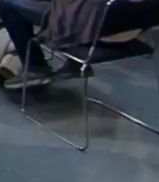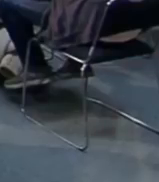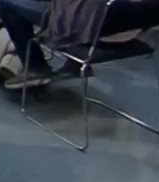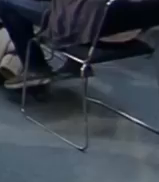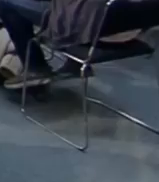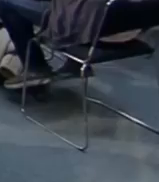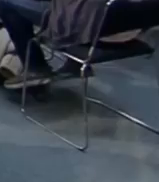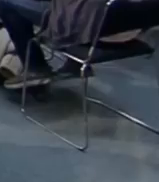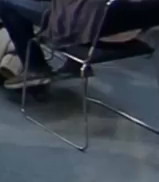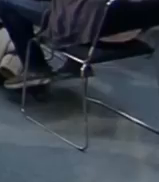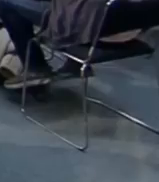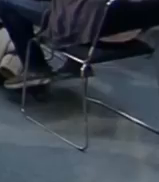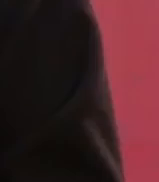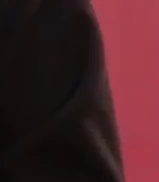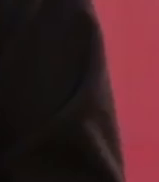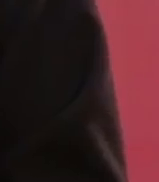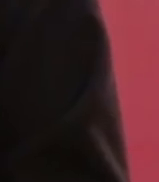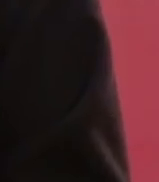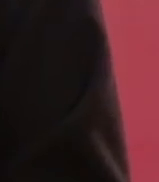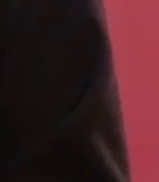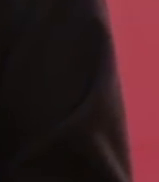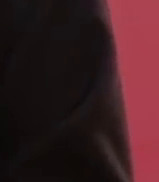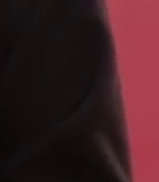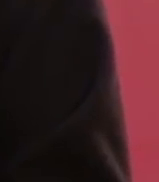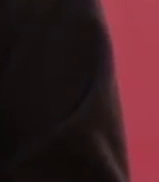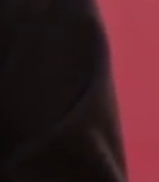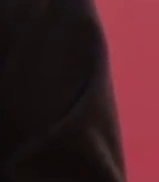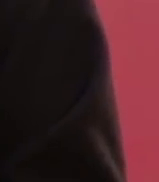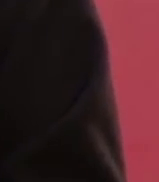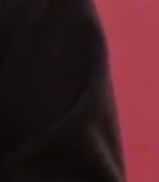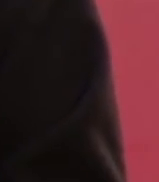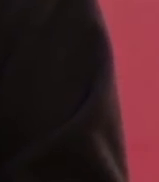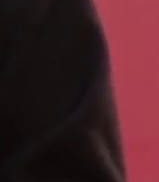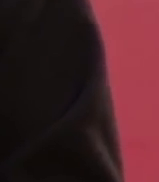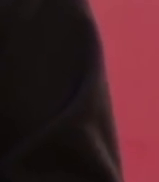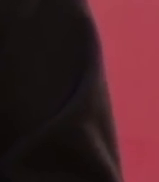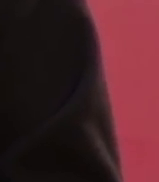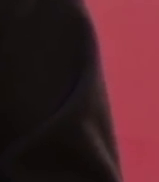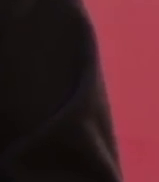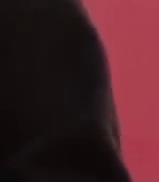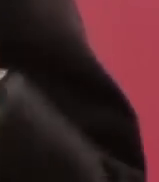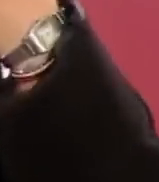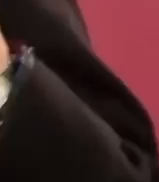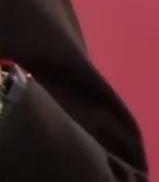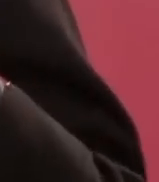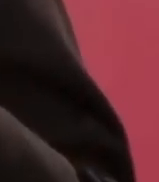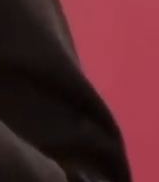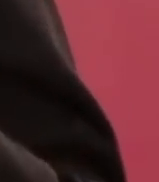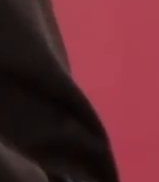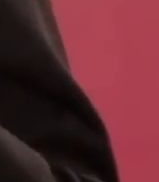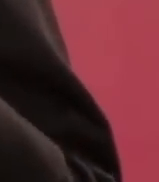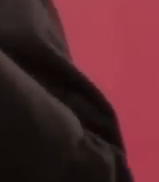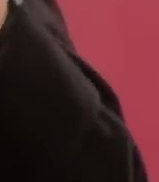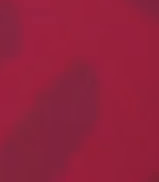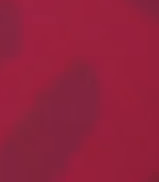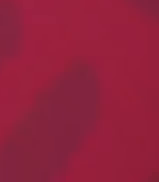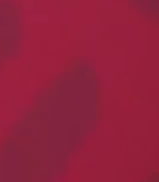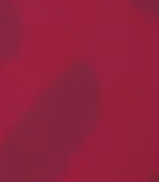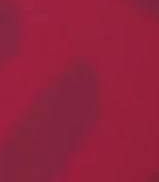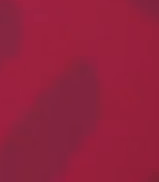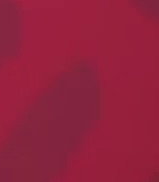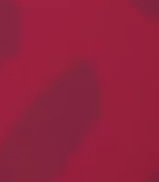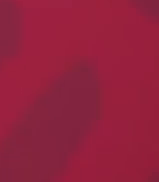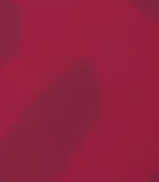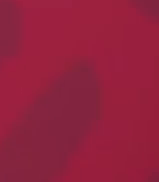quisiéramos también que los padrones se transparentaran. Vamos caminando para hacer una plataforma como la que la Función Pública anunció muy